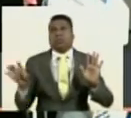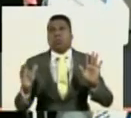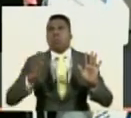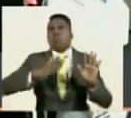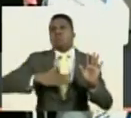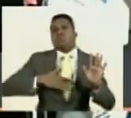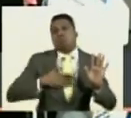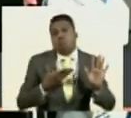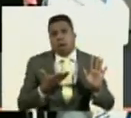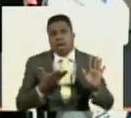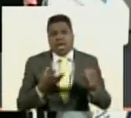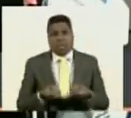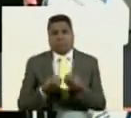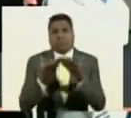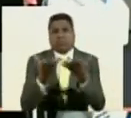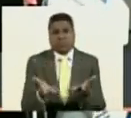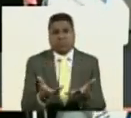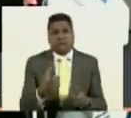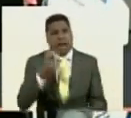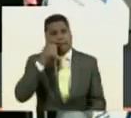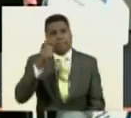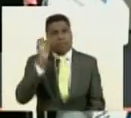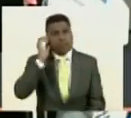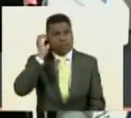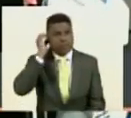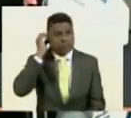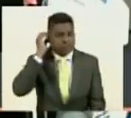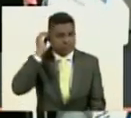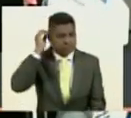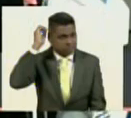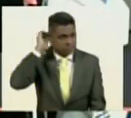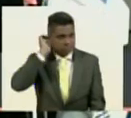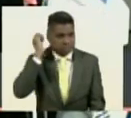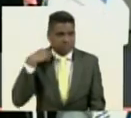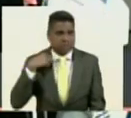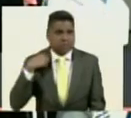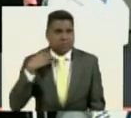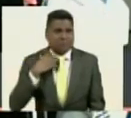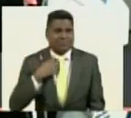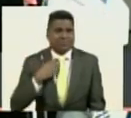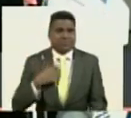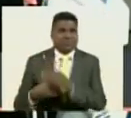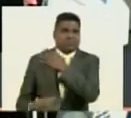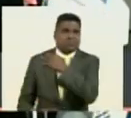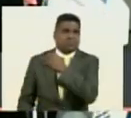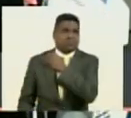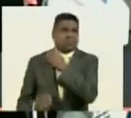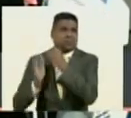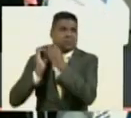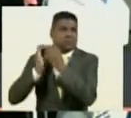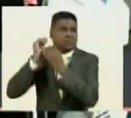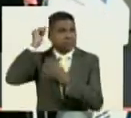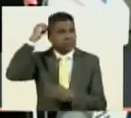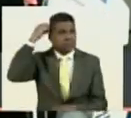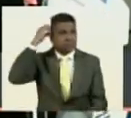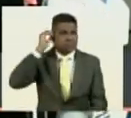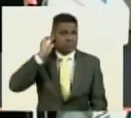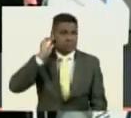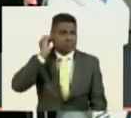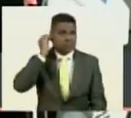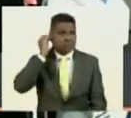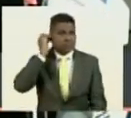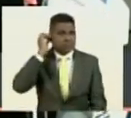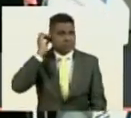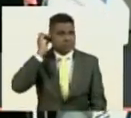pueda ofrecerse al pueblo, ya lo tiene nuestra Constitución Nacional. Por tanto, lo